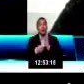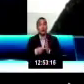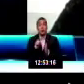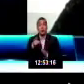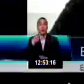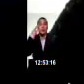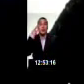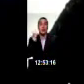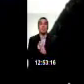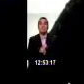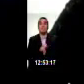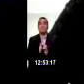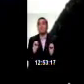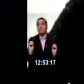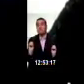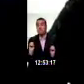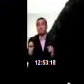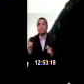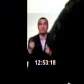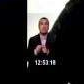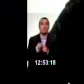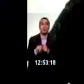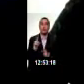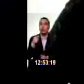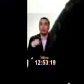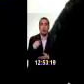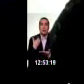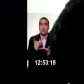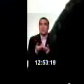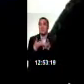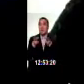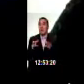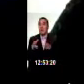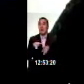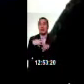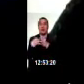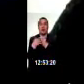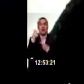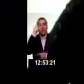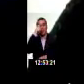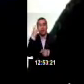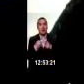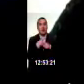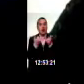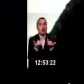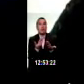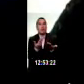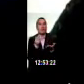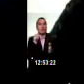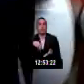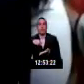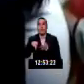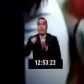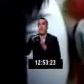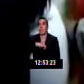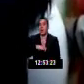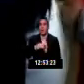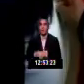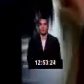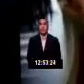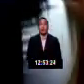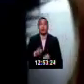ese padre se quedó sin trabajo y, por lo tanto, que no tiene los mismos ingresos, su situación ha variado y ahora podría pagar una pensión diferente.